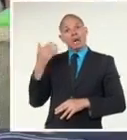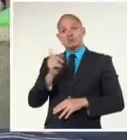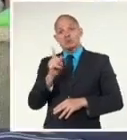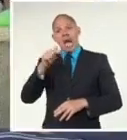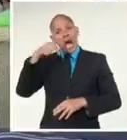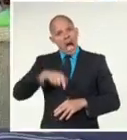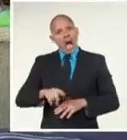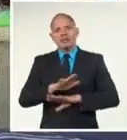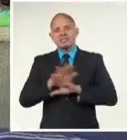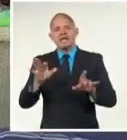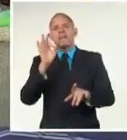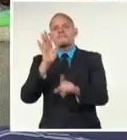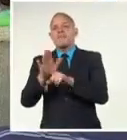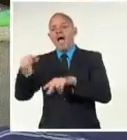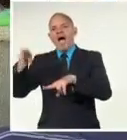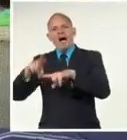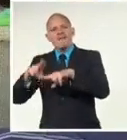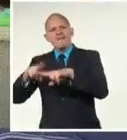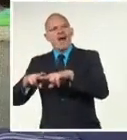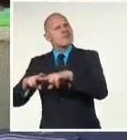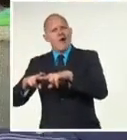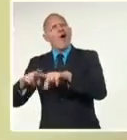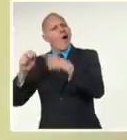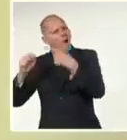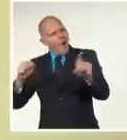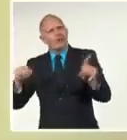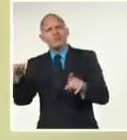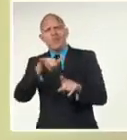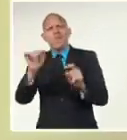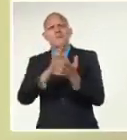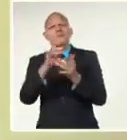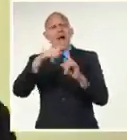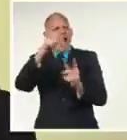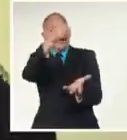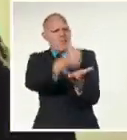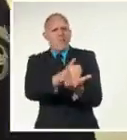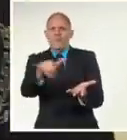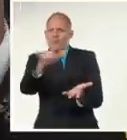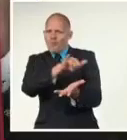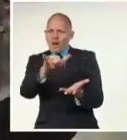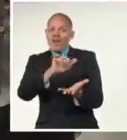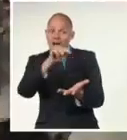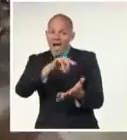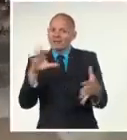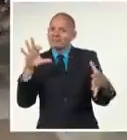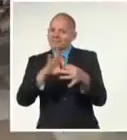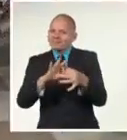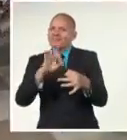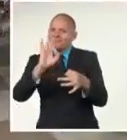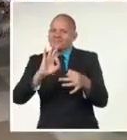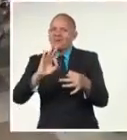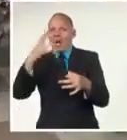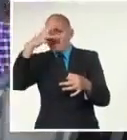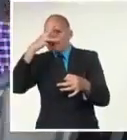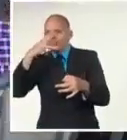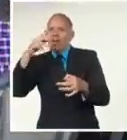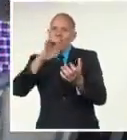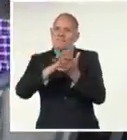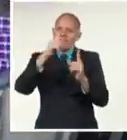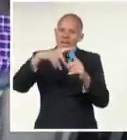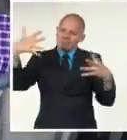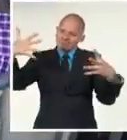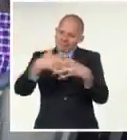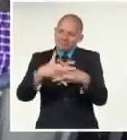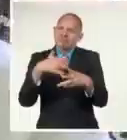extienden fuera de la capital, en este caso a Matanzas, ciudad con la cual los lazos culturales entre los dos países tienen